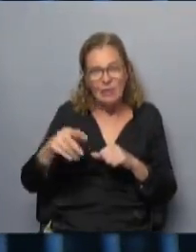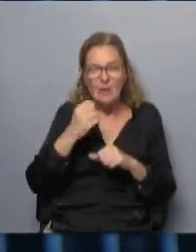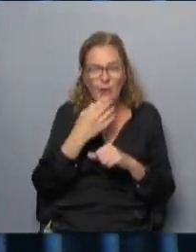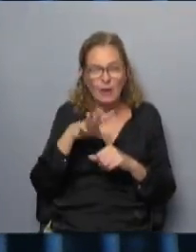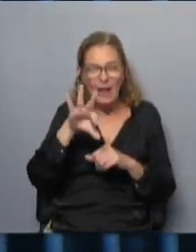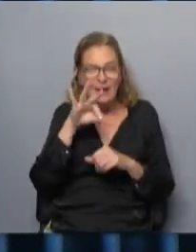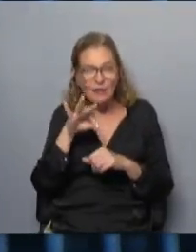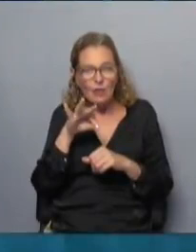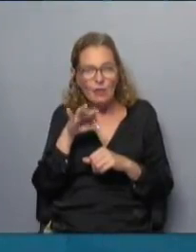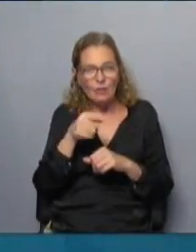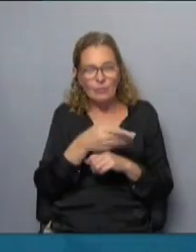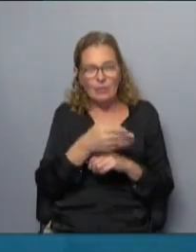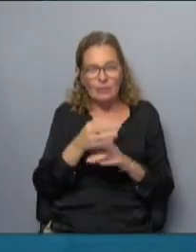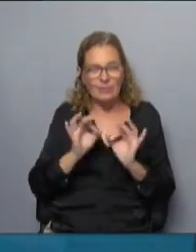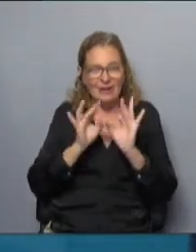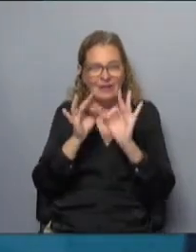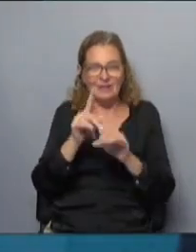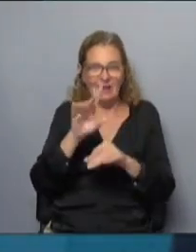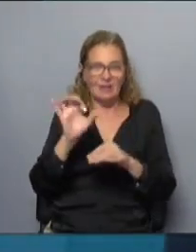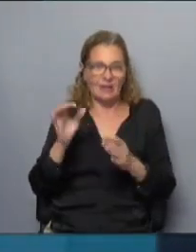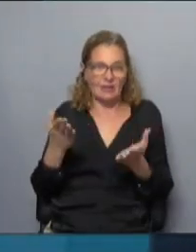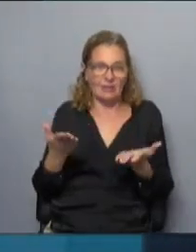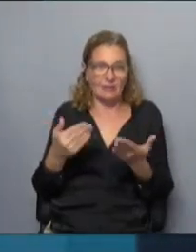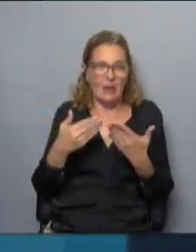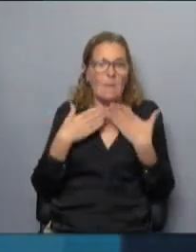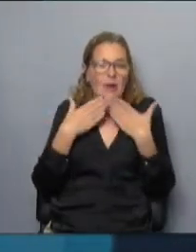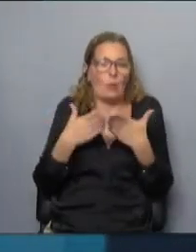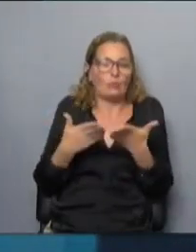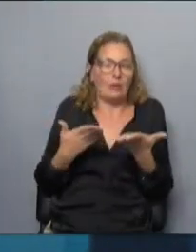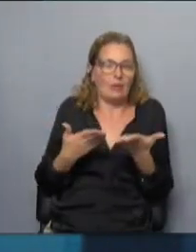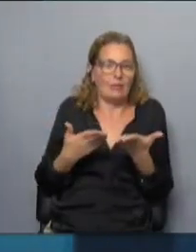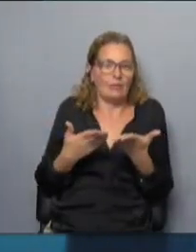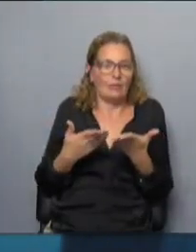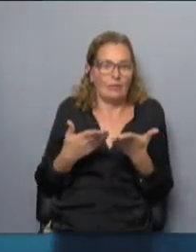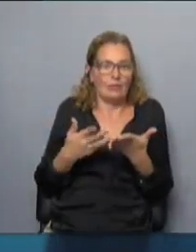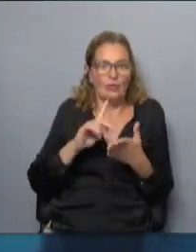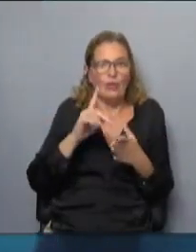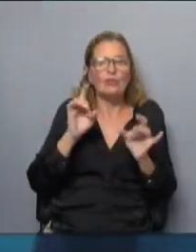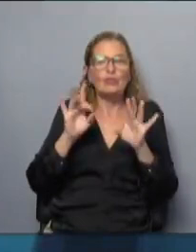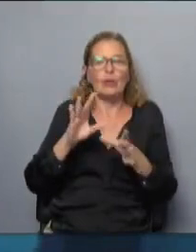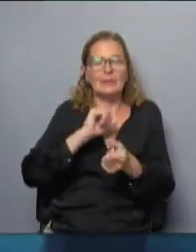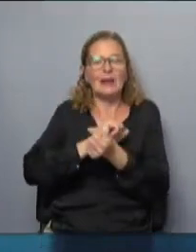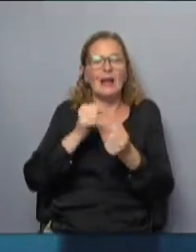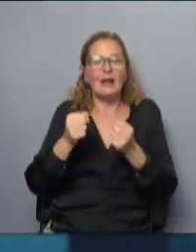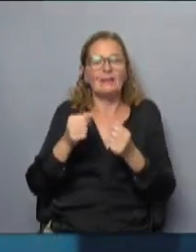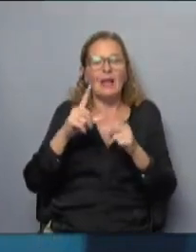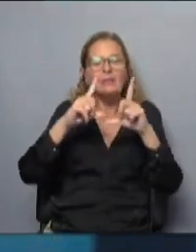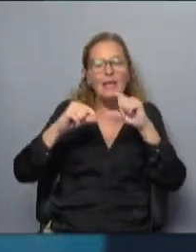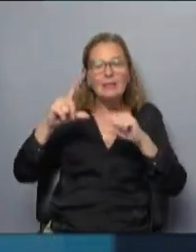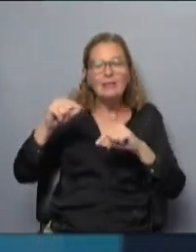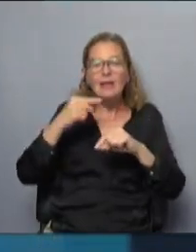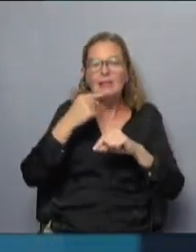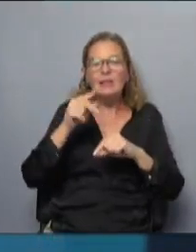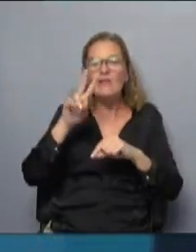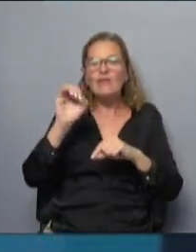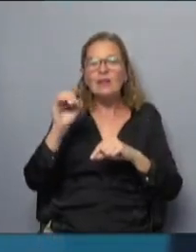o me juego para que llegue el 100 es la pregunta pero no estoy en la cárcel en la estadística me dice que el 20 por